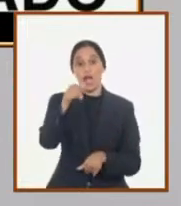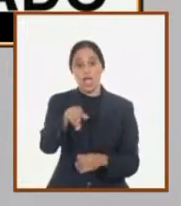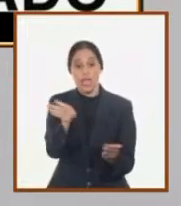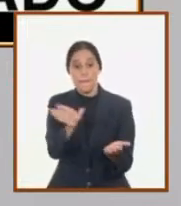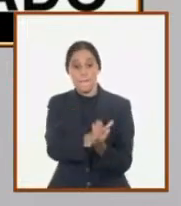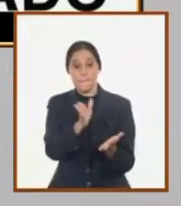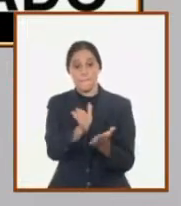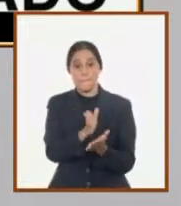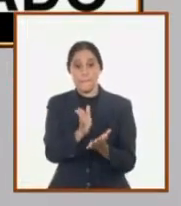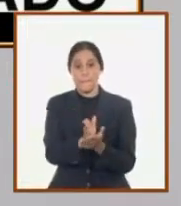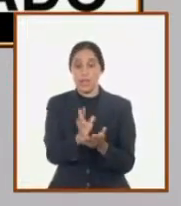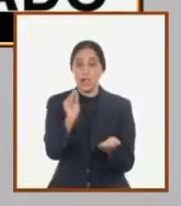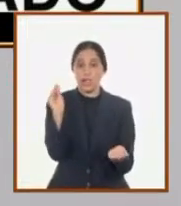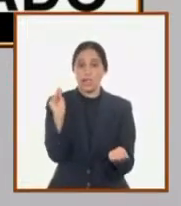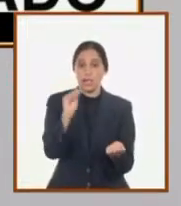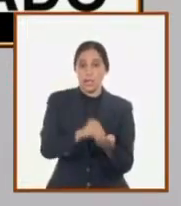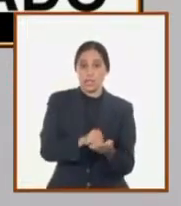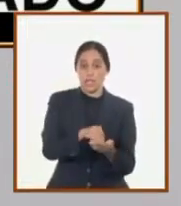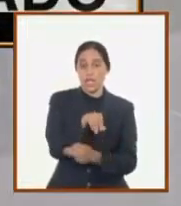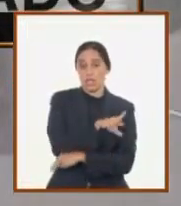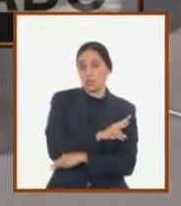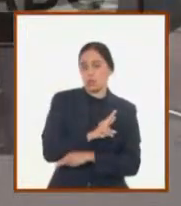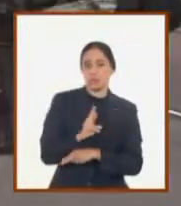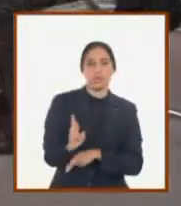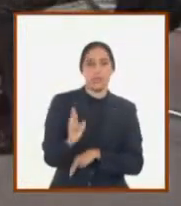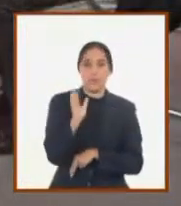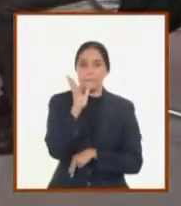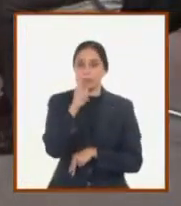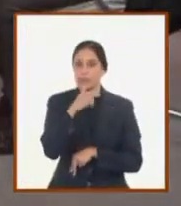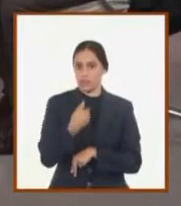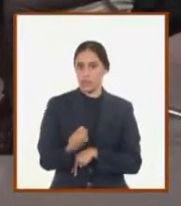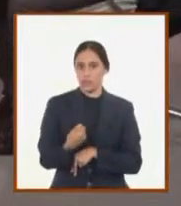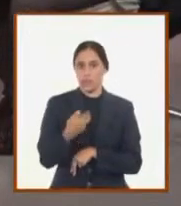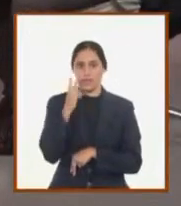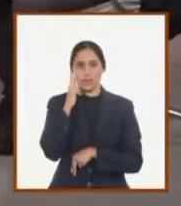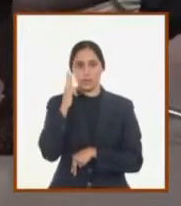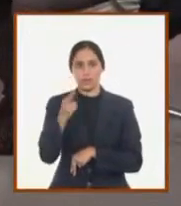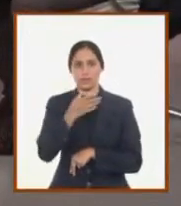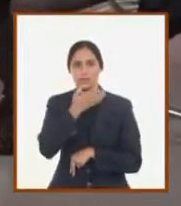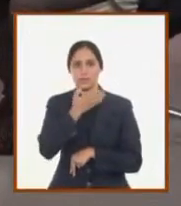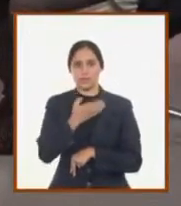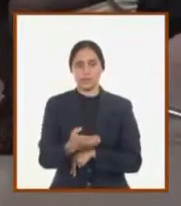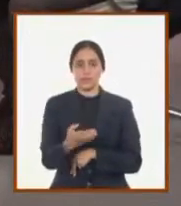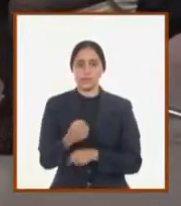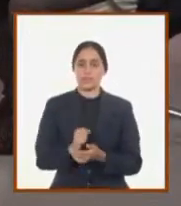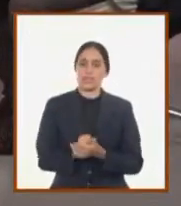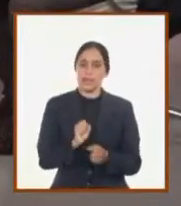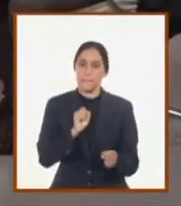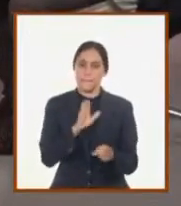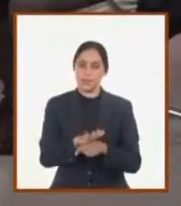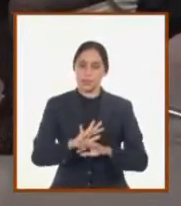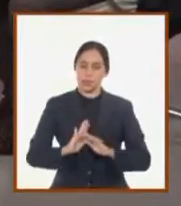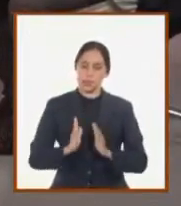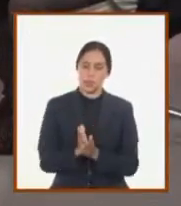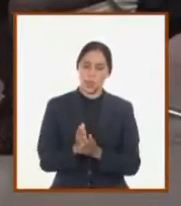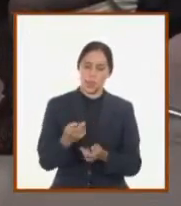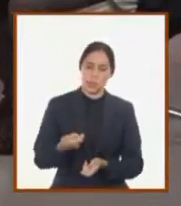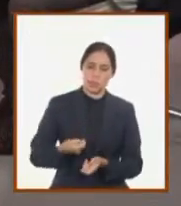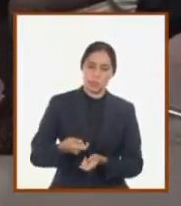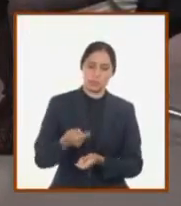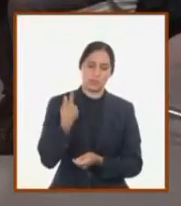el Revolución la obra más hermosa del general de ejército que fue salió hace poco bueno hace un